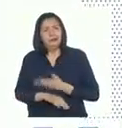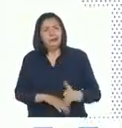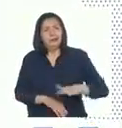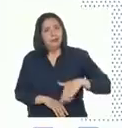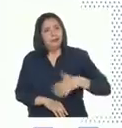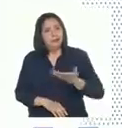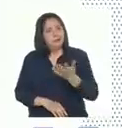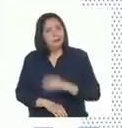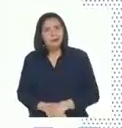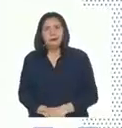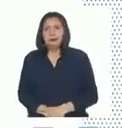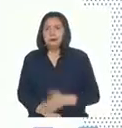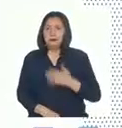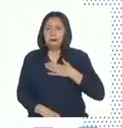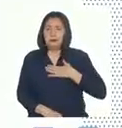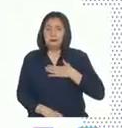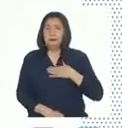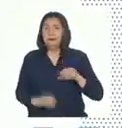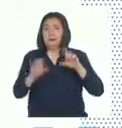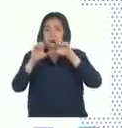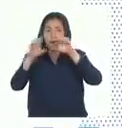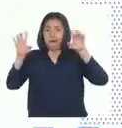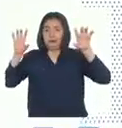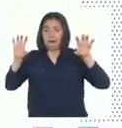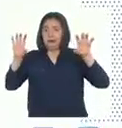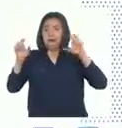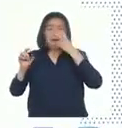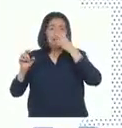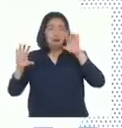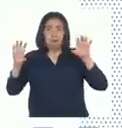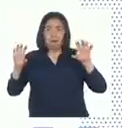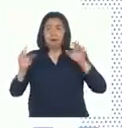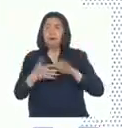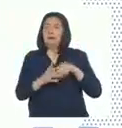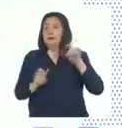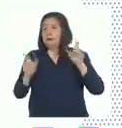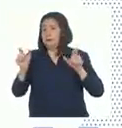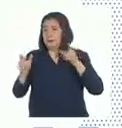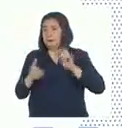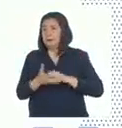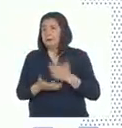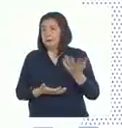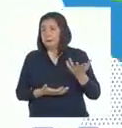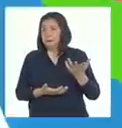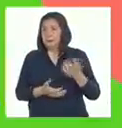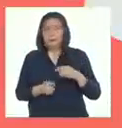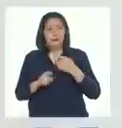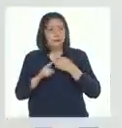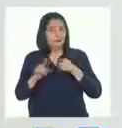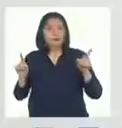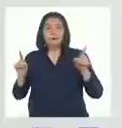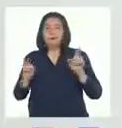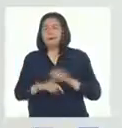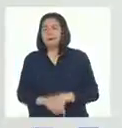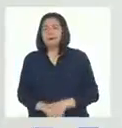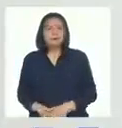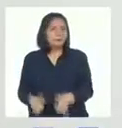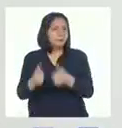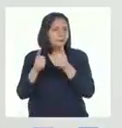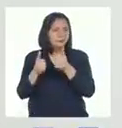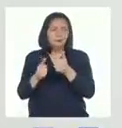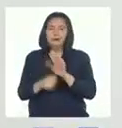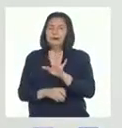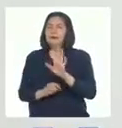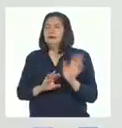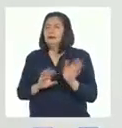tarde. En mi esquema se puede ver que los personajes son opuestos. Muy bien,